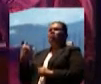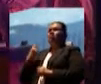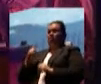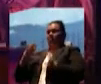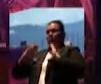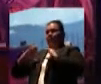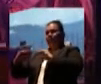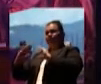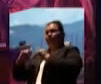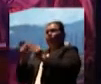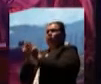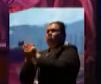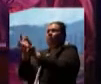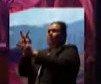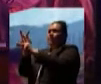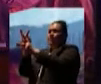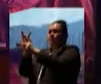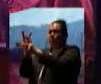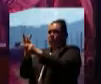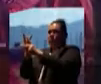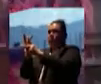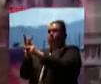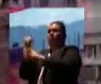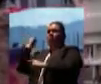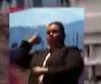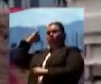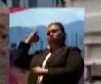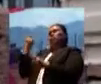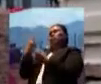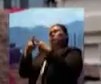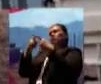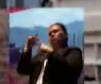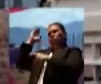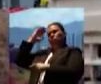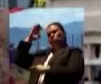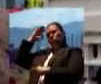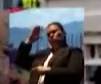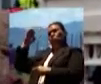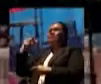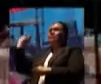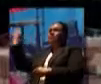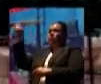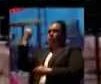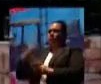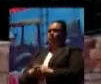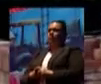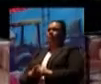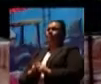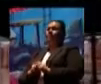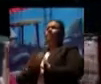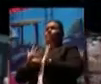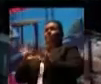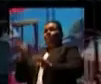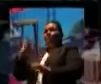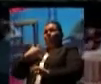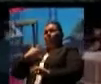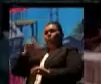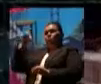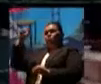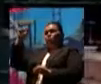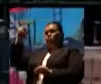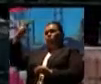que reciben para estudiar dentro y fuera de la universidad. Son muchas las propuestas que sus